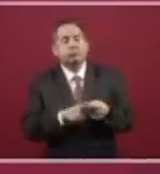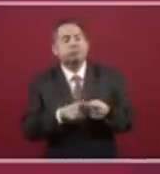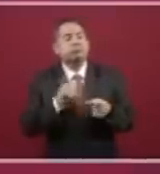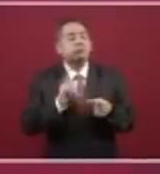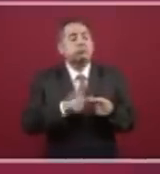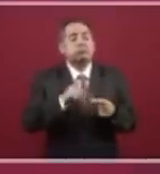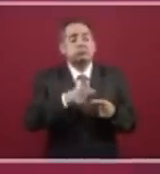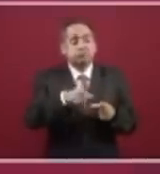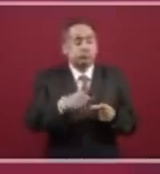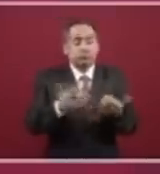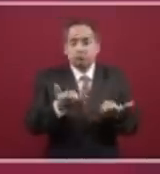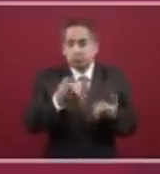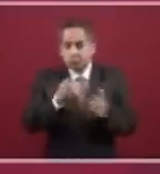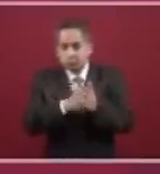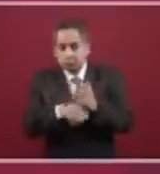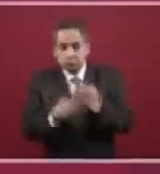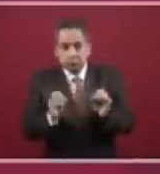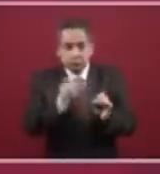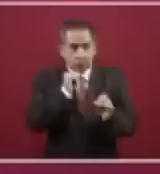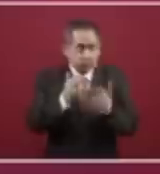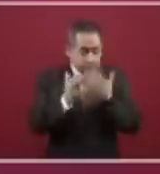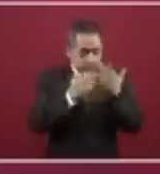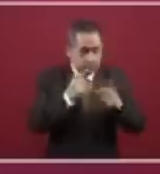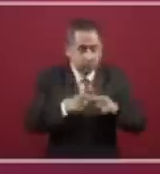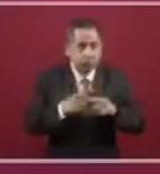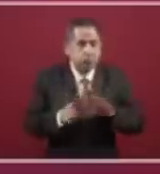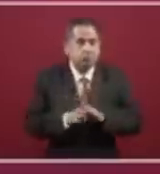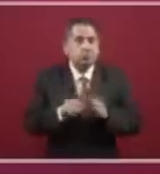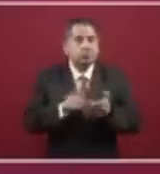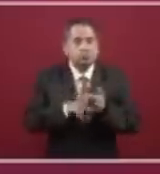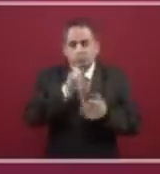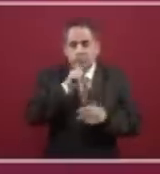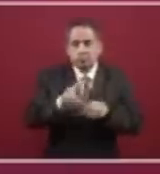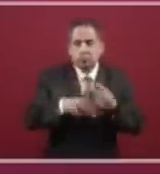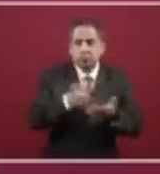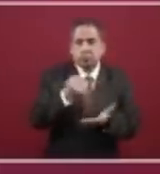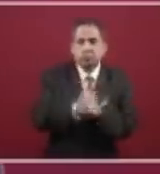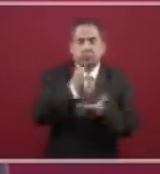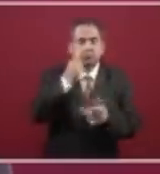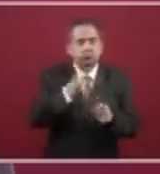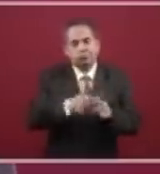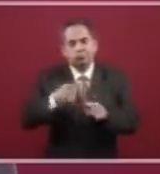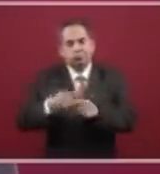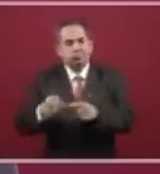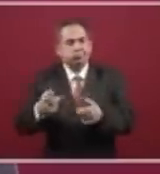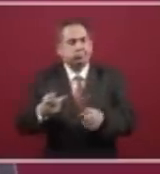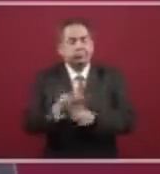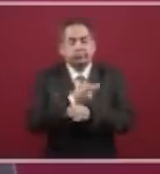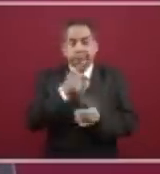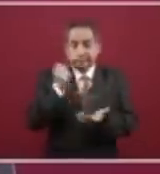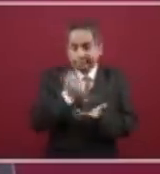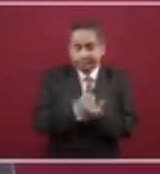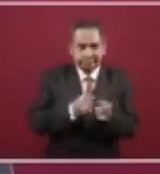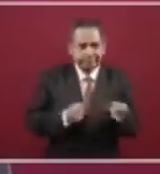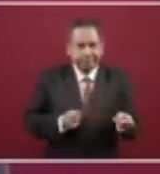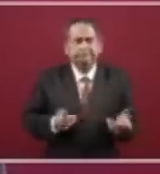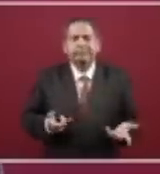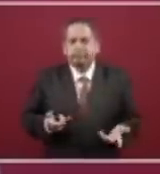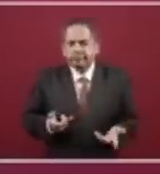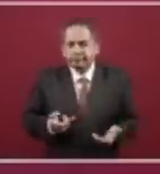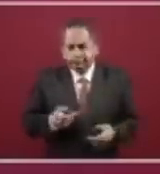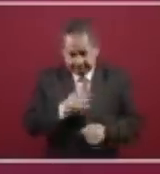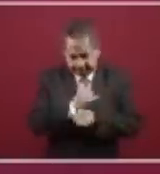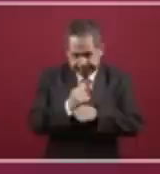fueron omisos en la definición de estudios adecuados así como a quienes aprobaron las acciones y las formas para blindarlo